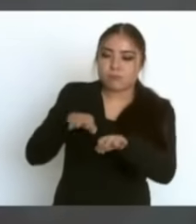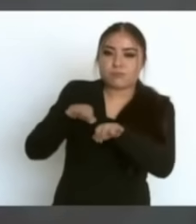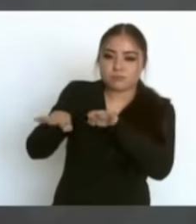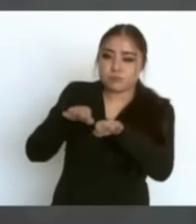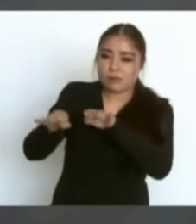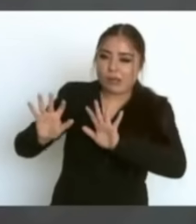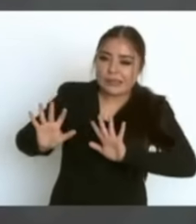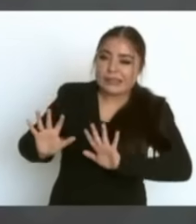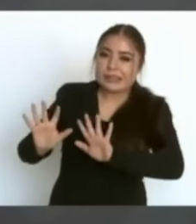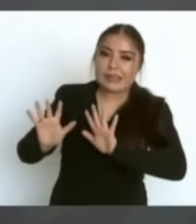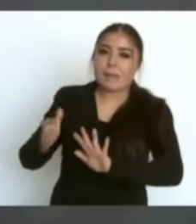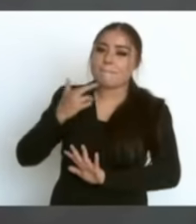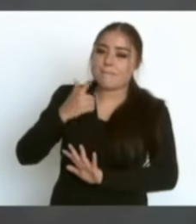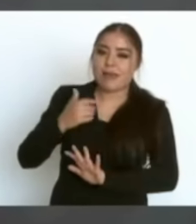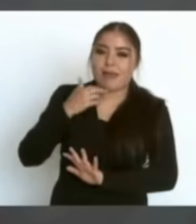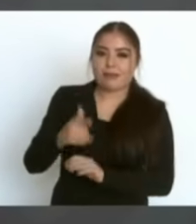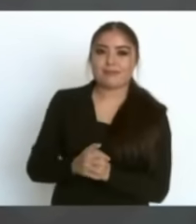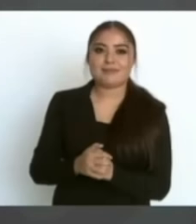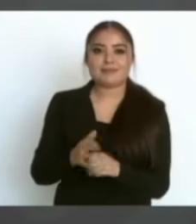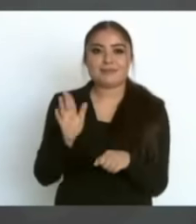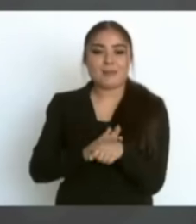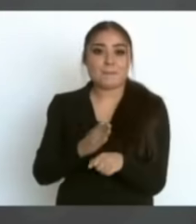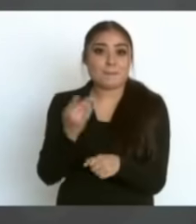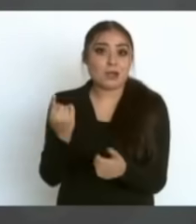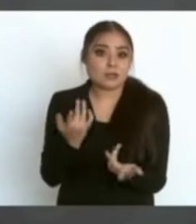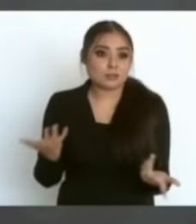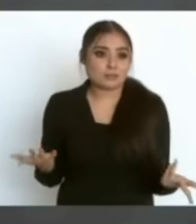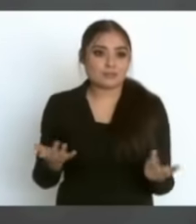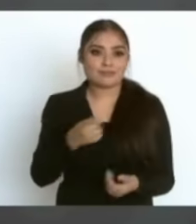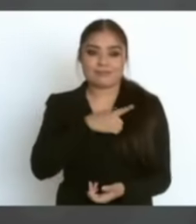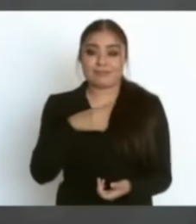porque tenemos que hacerlo